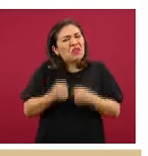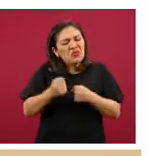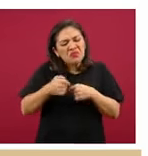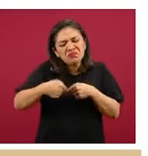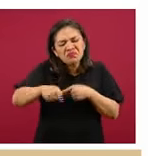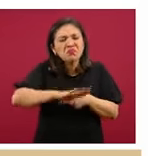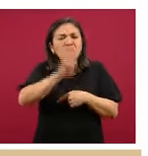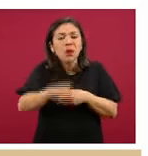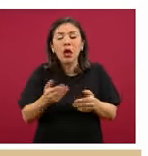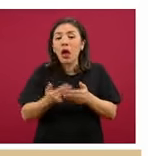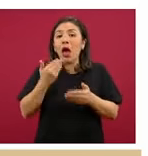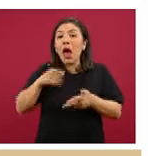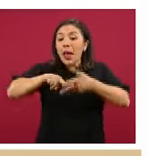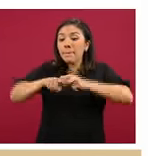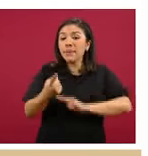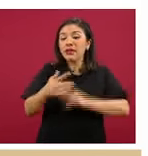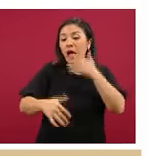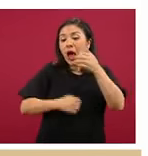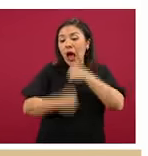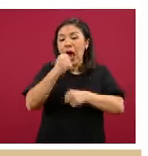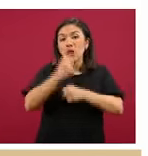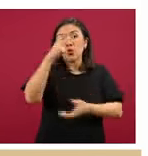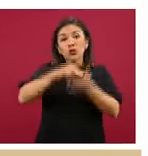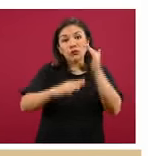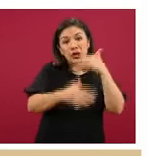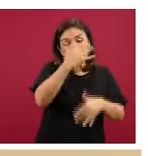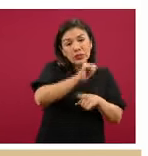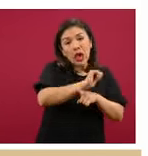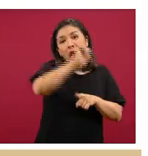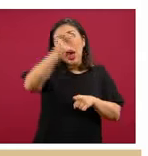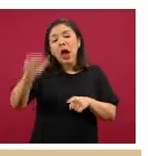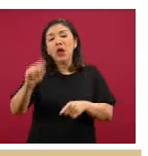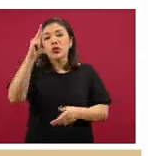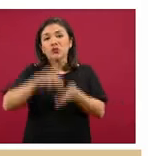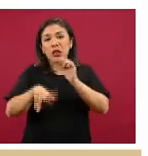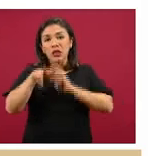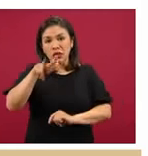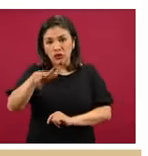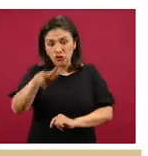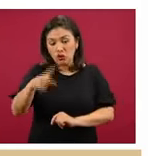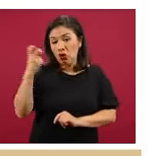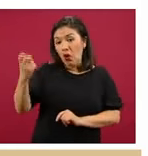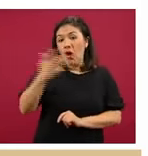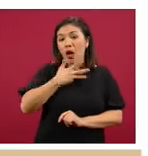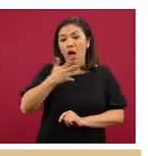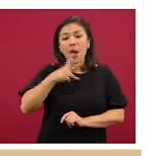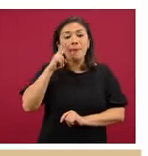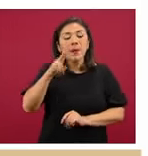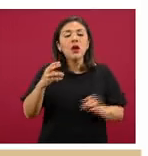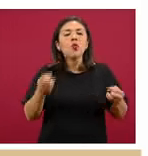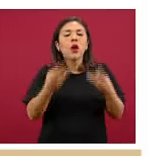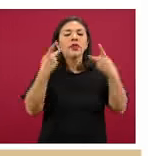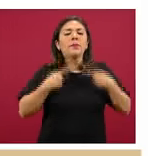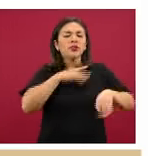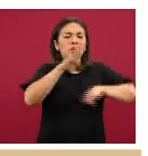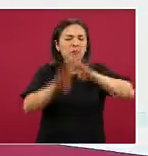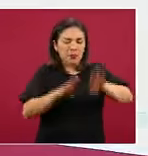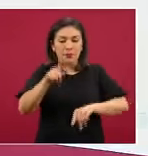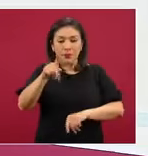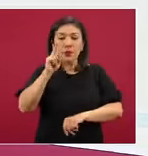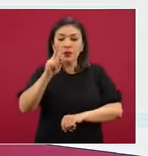últimos, desde el 2015 al 2018, en donde tenemos estas muertes. Si tomamos el